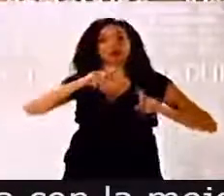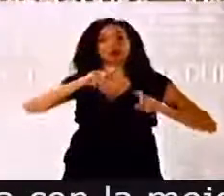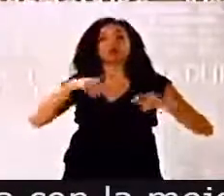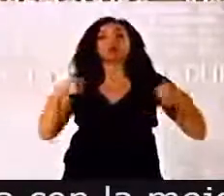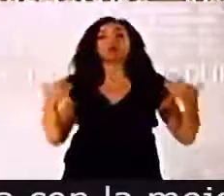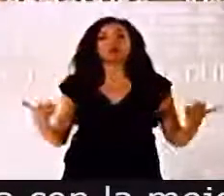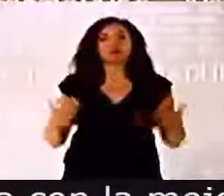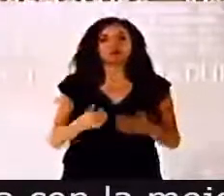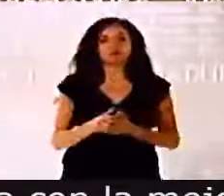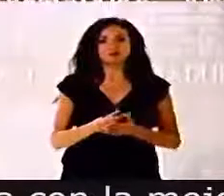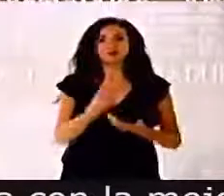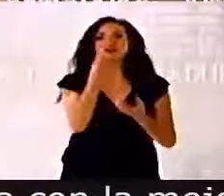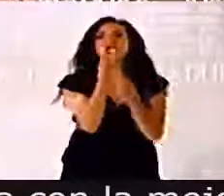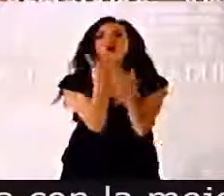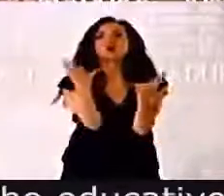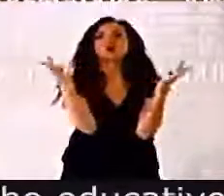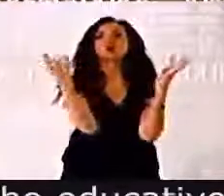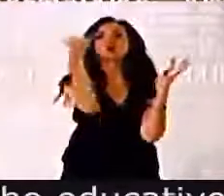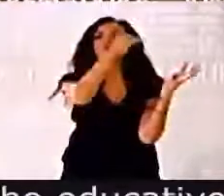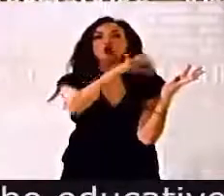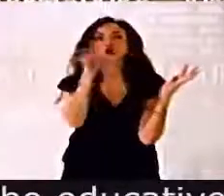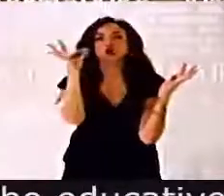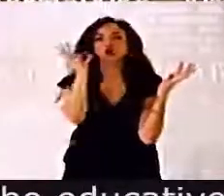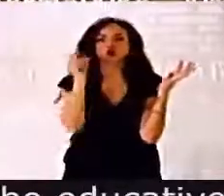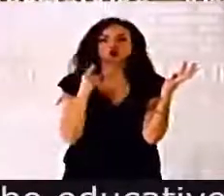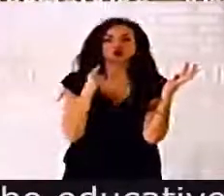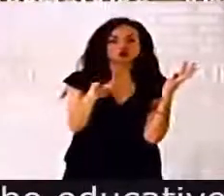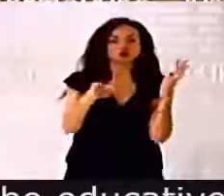llaman alumnos y alumnas.